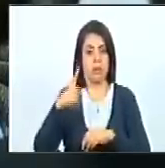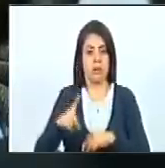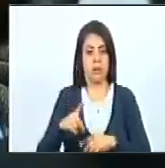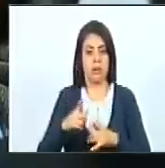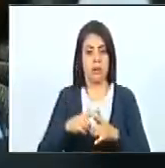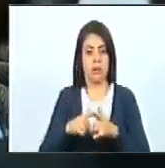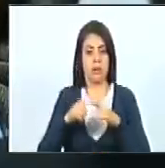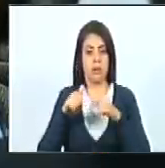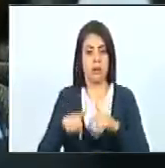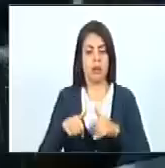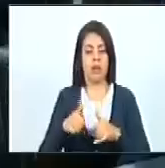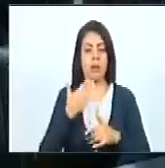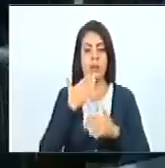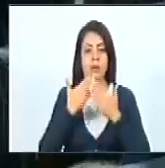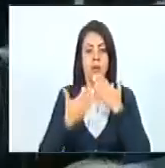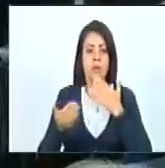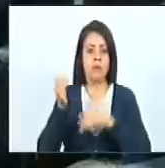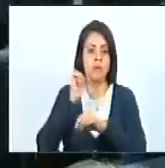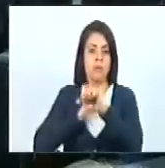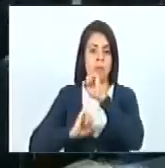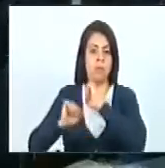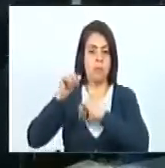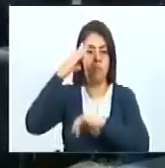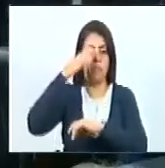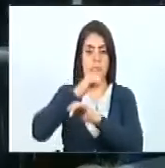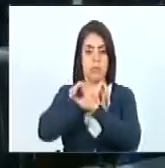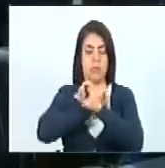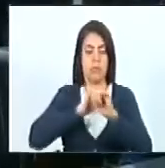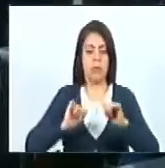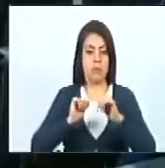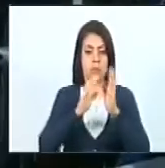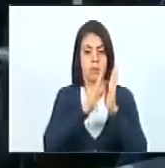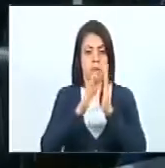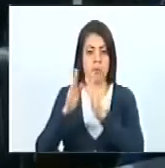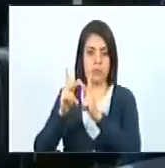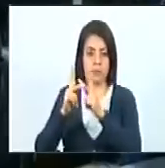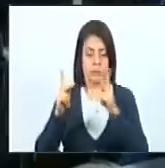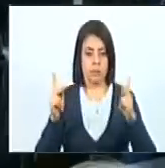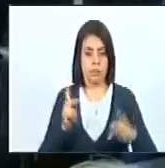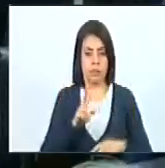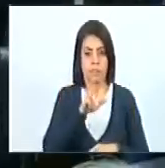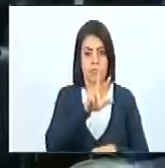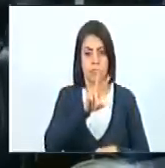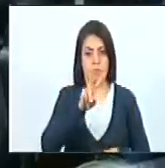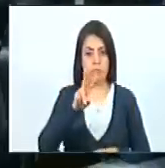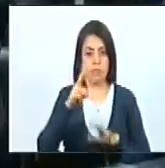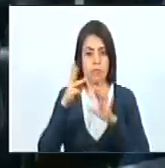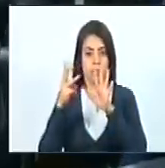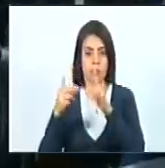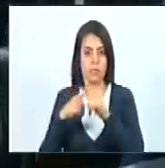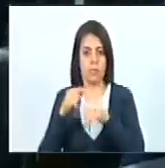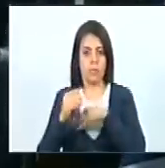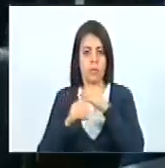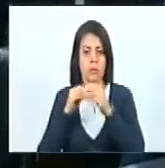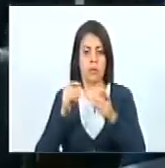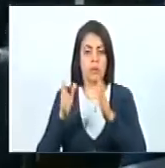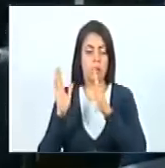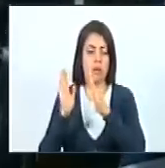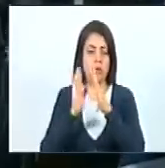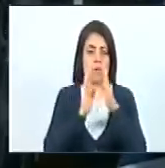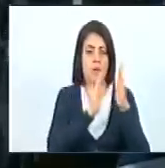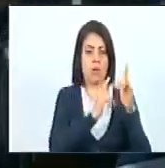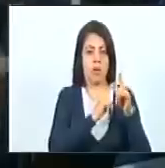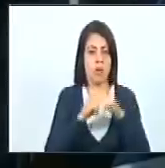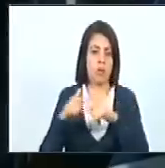le invoca con la defensa militar, el orden público en su 328, ha puesto orden allá